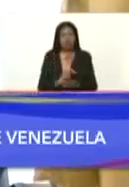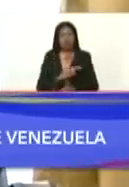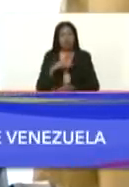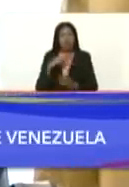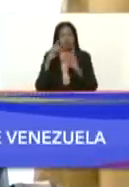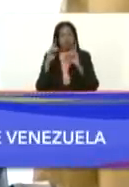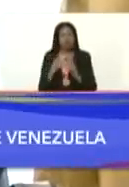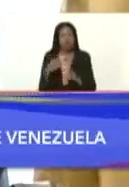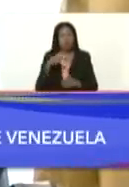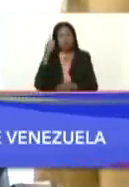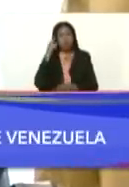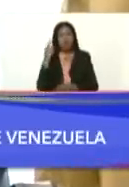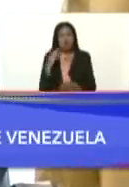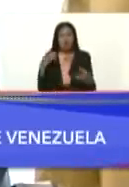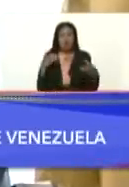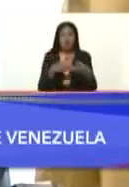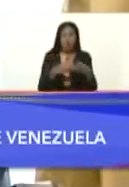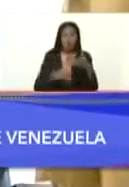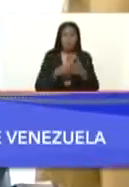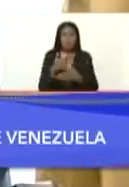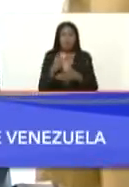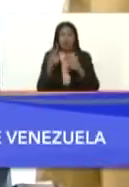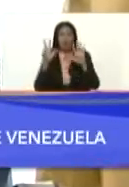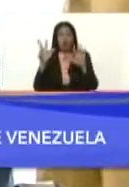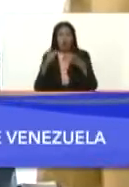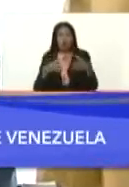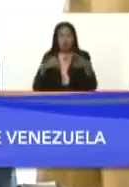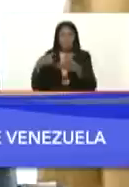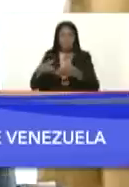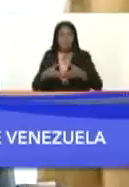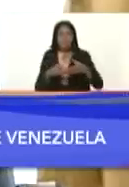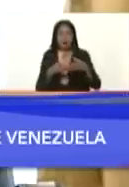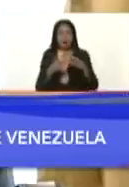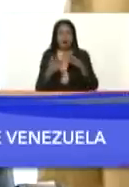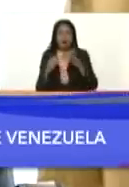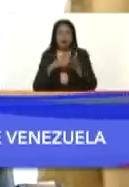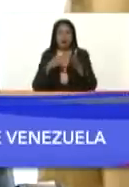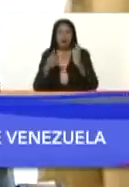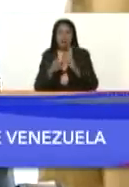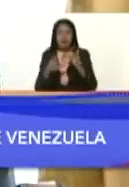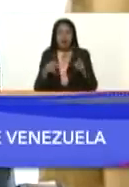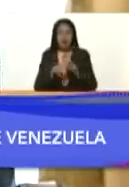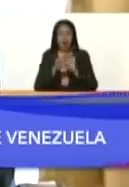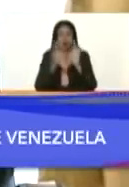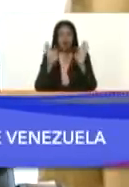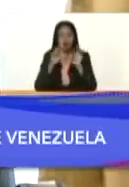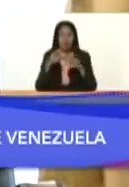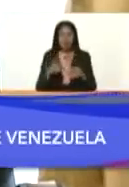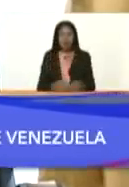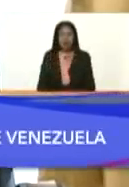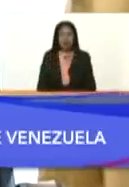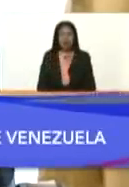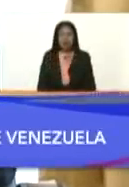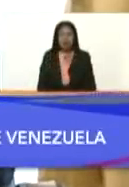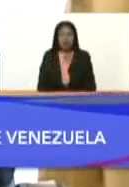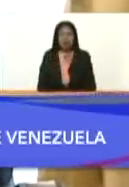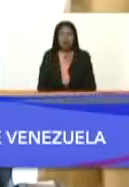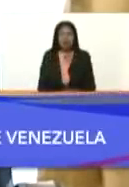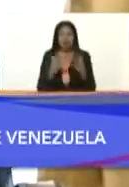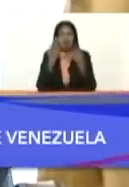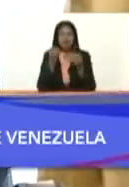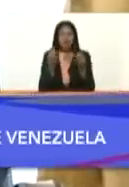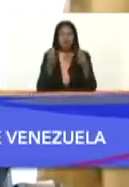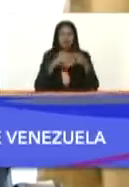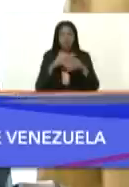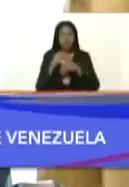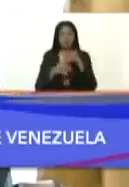decidido el día de hoy conformar 28 mesas técnicas complementarias tal como están comprendidos en el